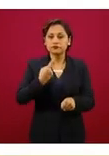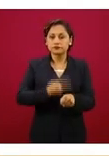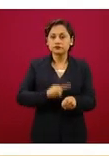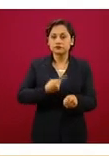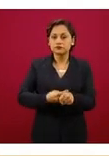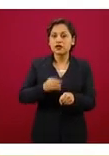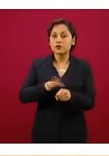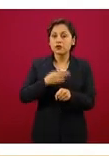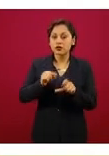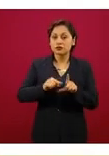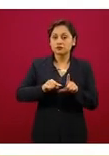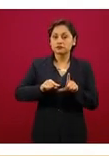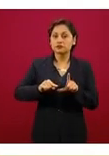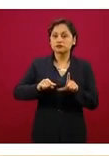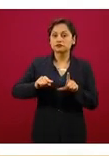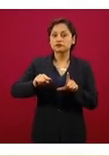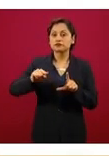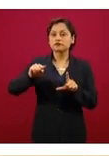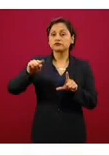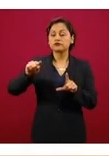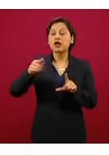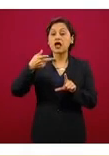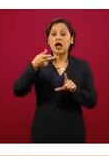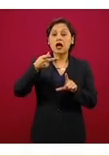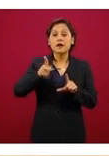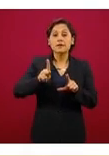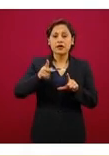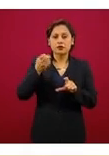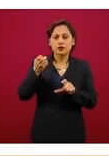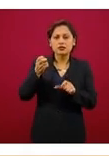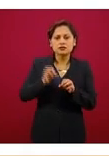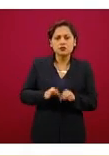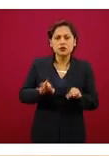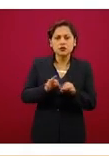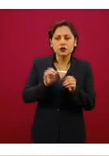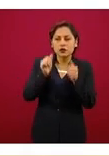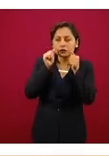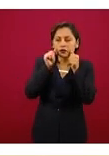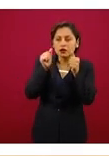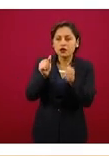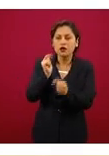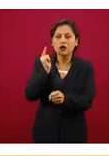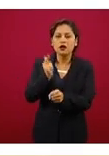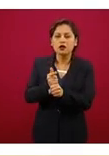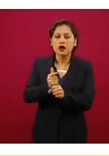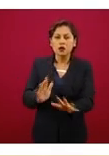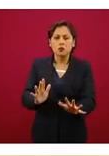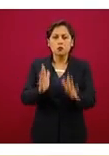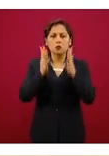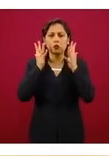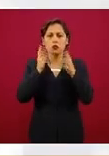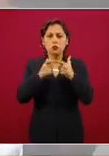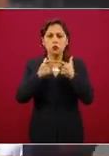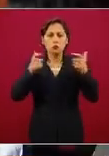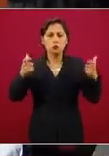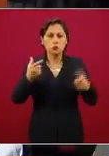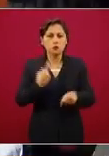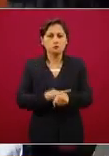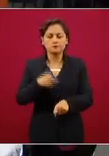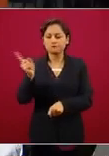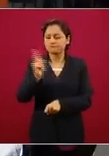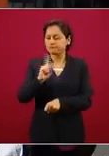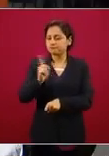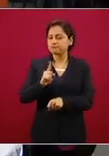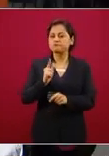ascendente. Lo importante aquí es la velocidad a que ocurre este cambio, y hemos tenido ya algunos días, como en las últimas 24